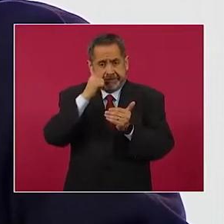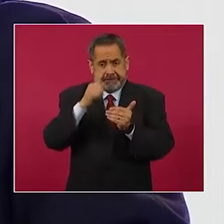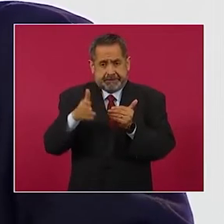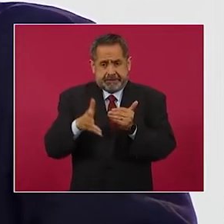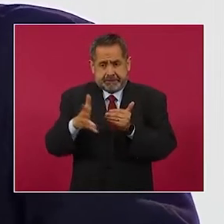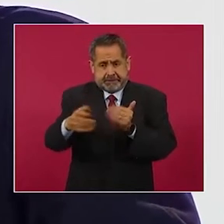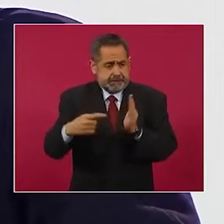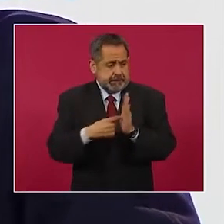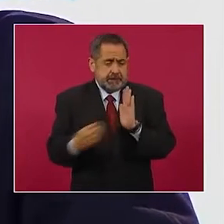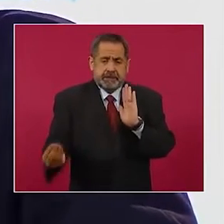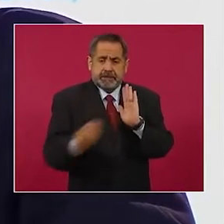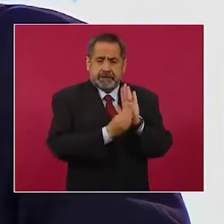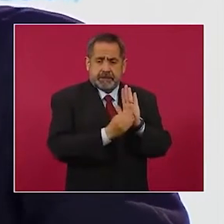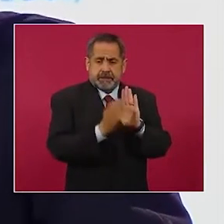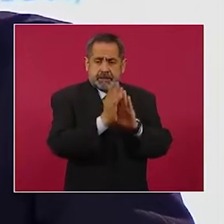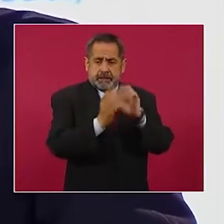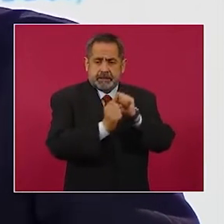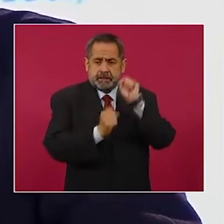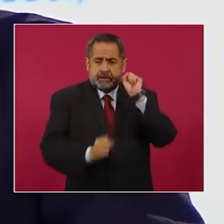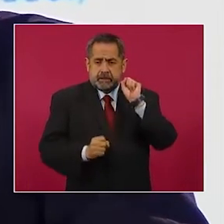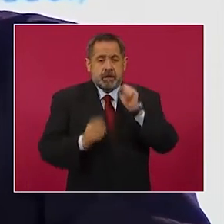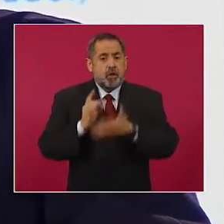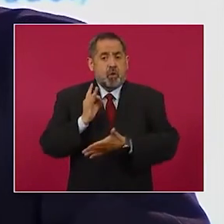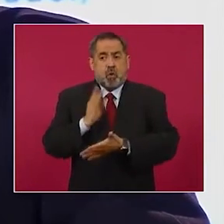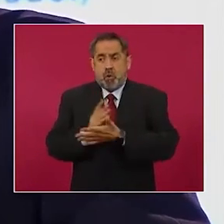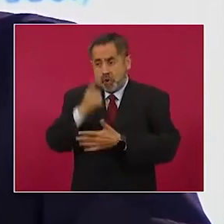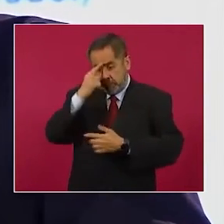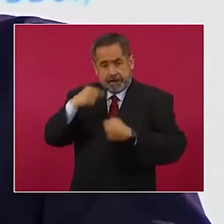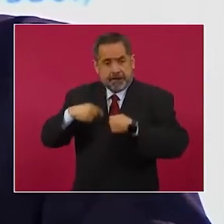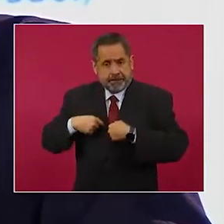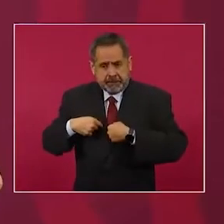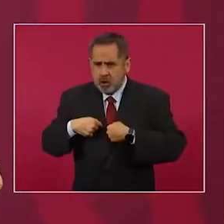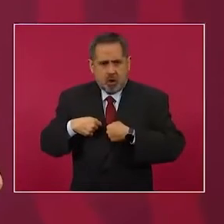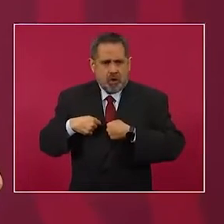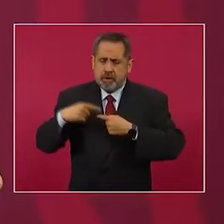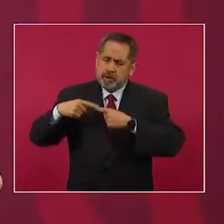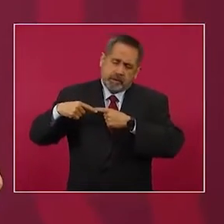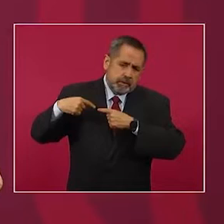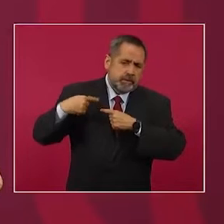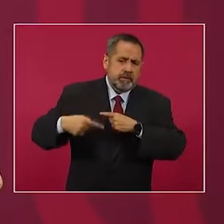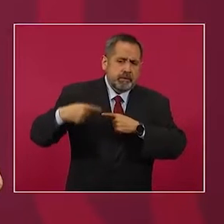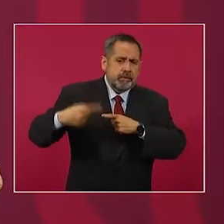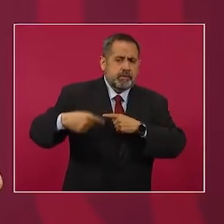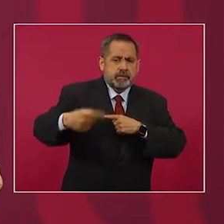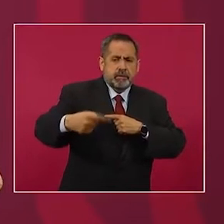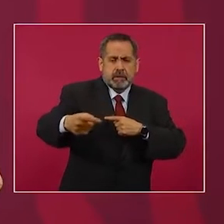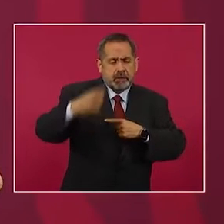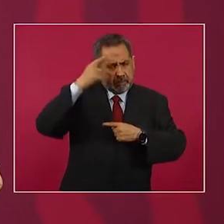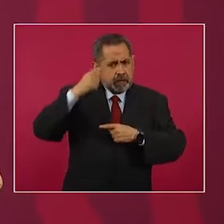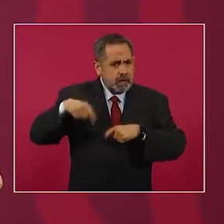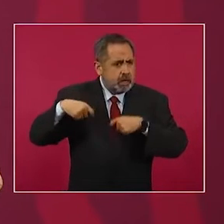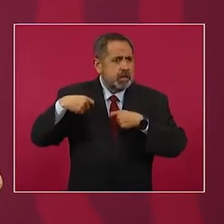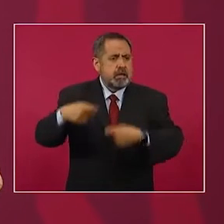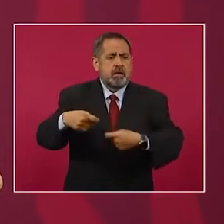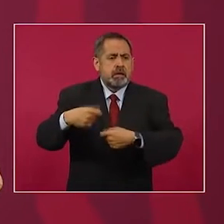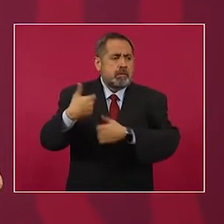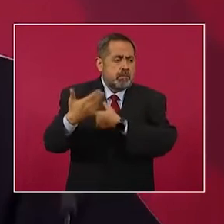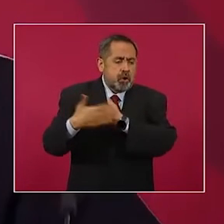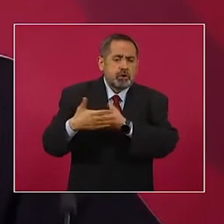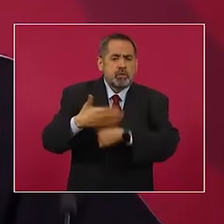está en la Constitución, no solo es el caso nuestro, sino para el próximo